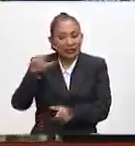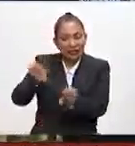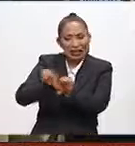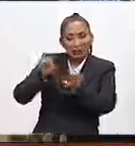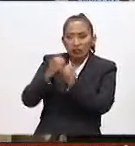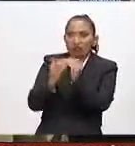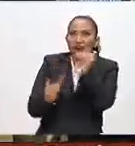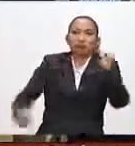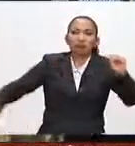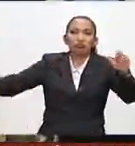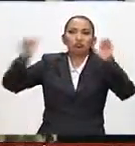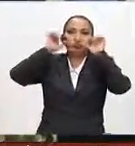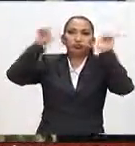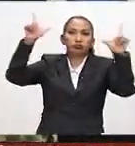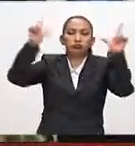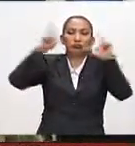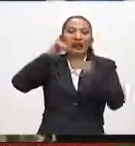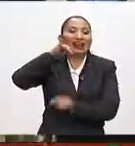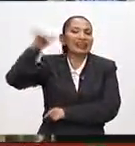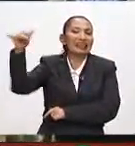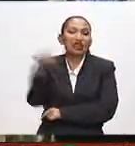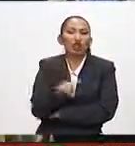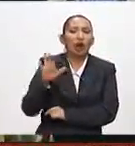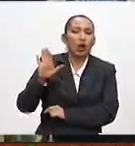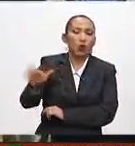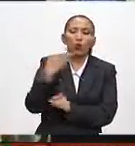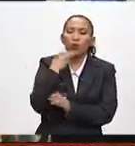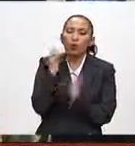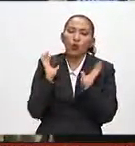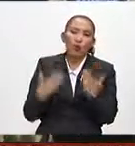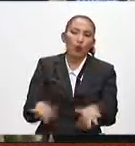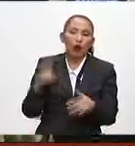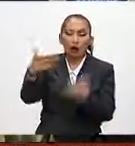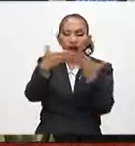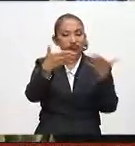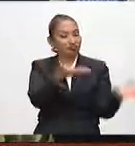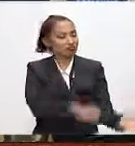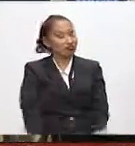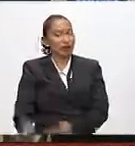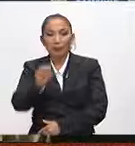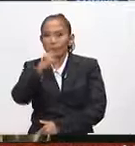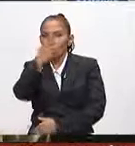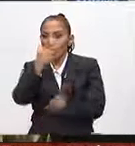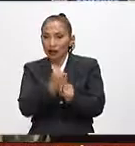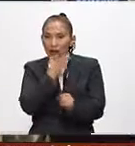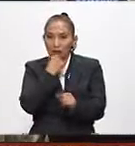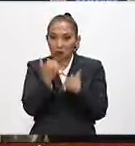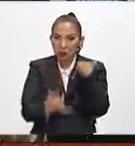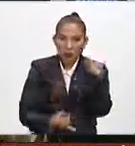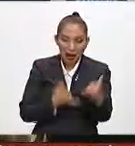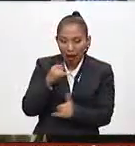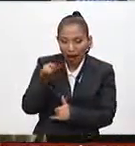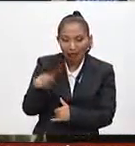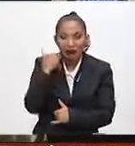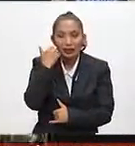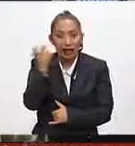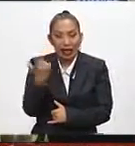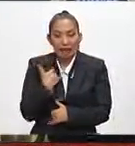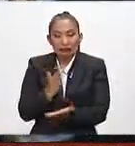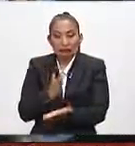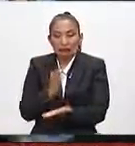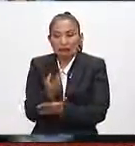más grande de Italia. La Vecchia Signora, bueno, pues le abrió las puertas al delantero de 28 años, que bueno, pues está buscando el